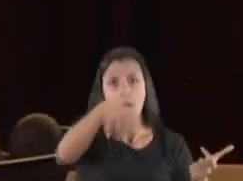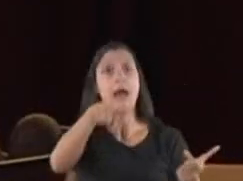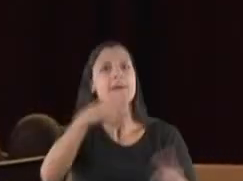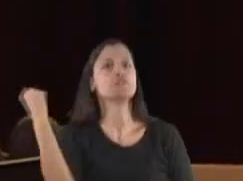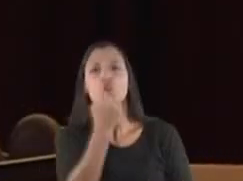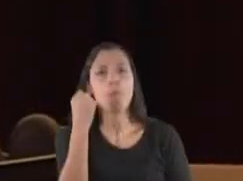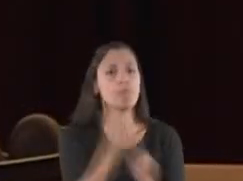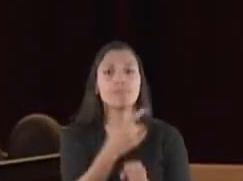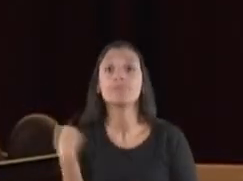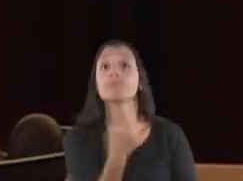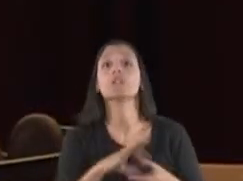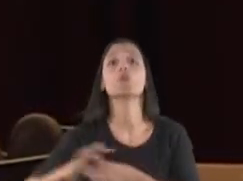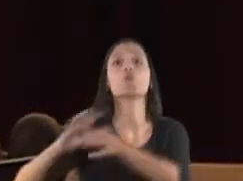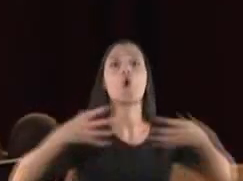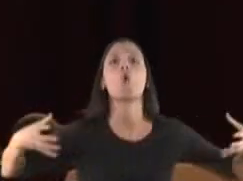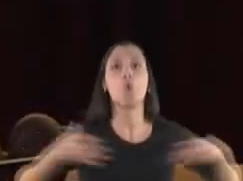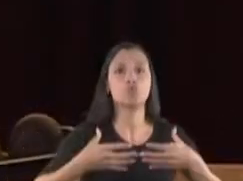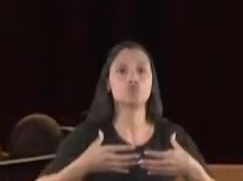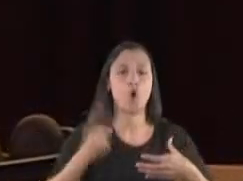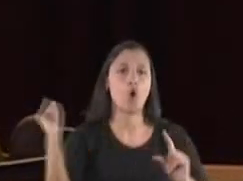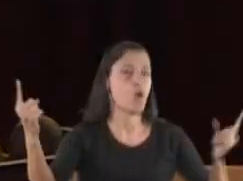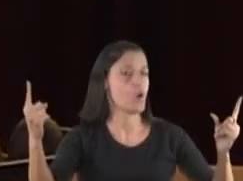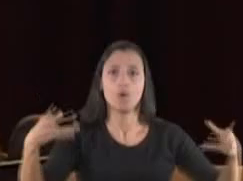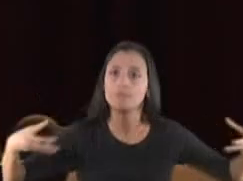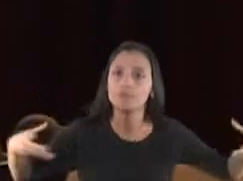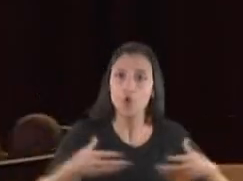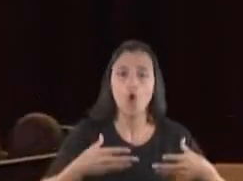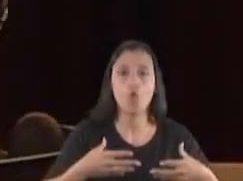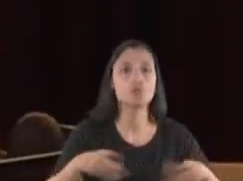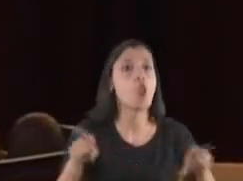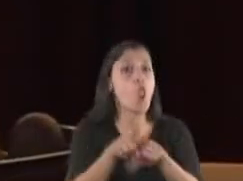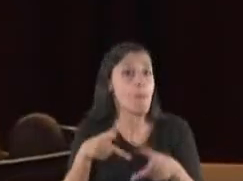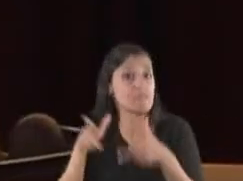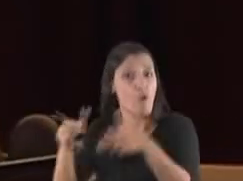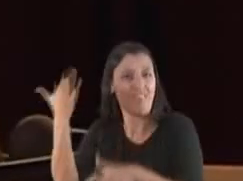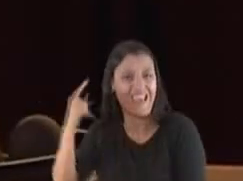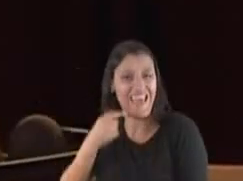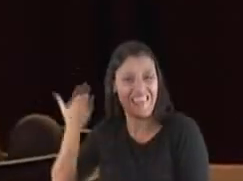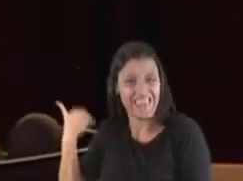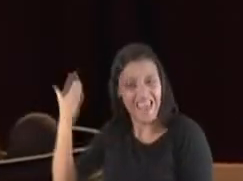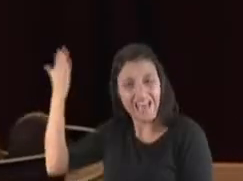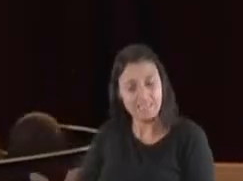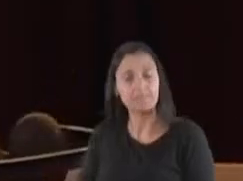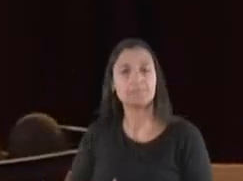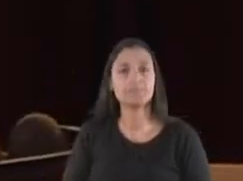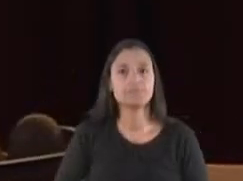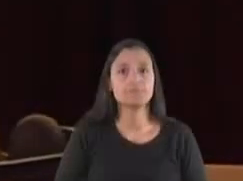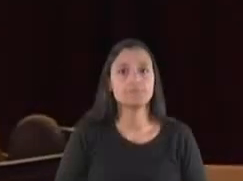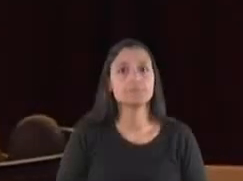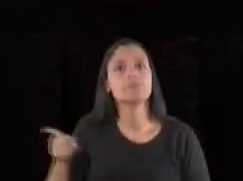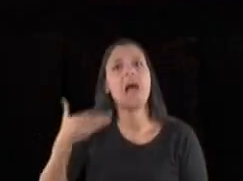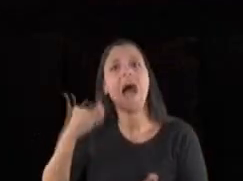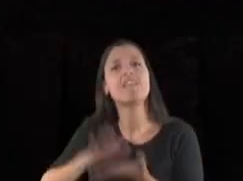que debemos asumir en conjunto. En conjunto. Es lo mismo que le decía días atrás a Gabriel Boric cuando hablaba